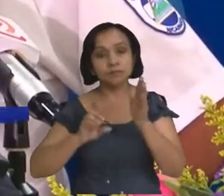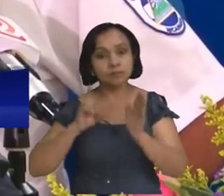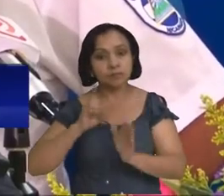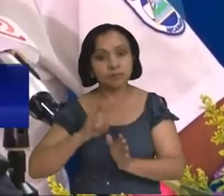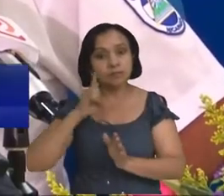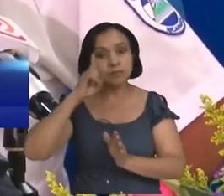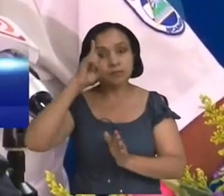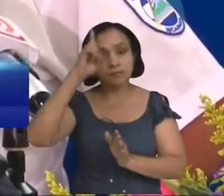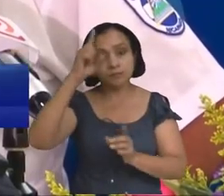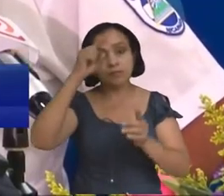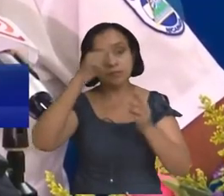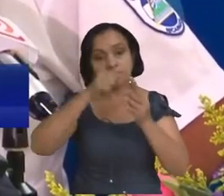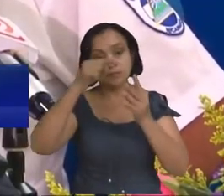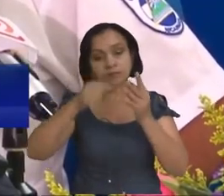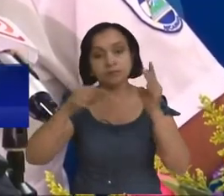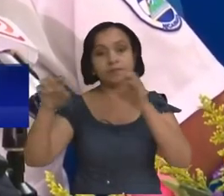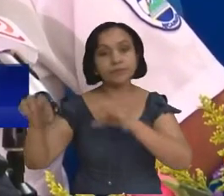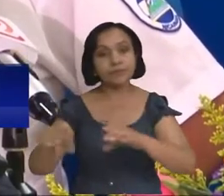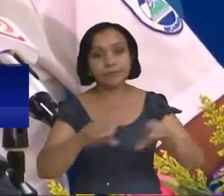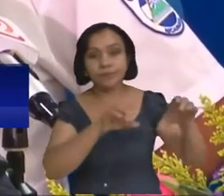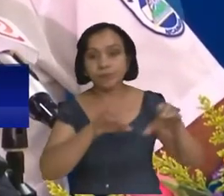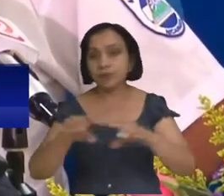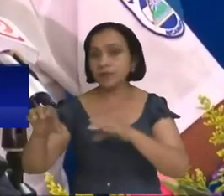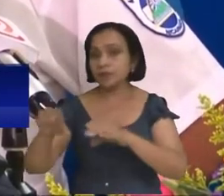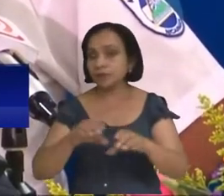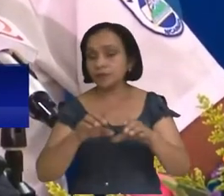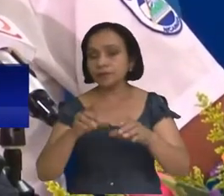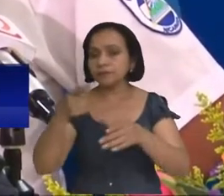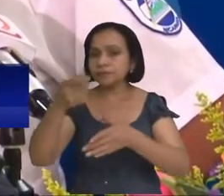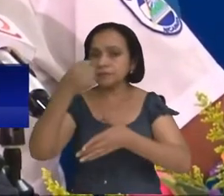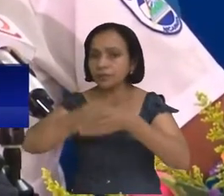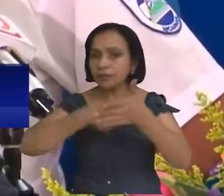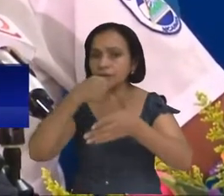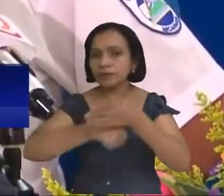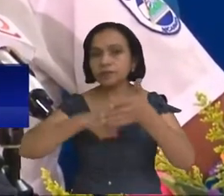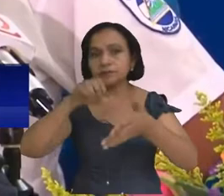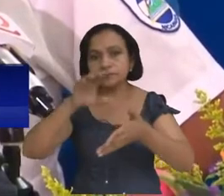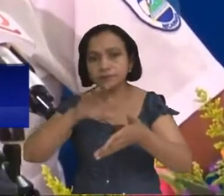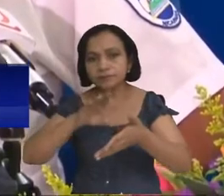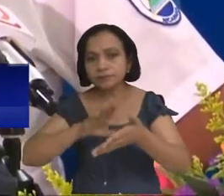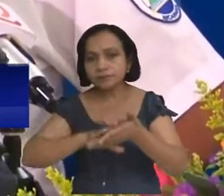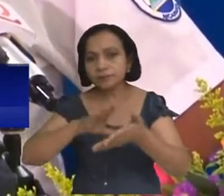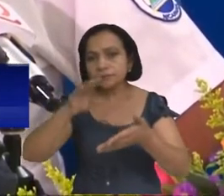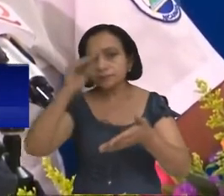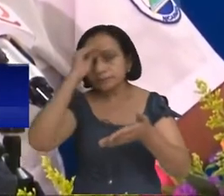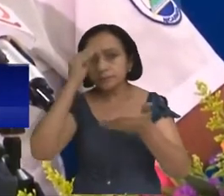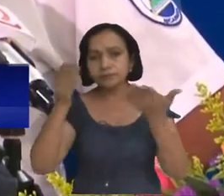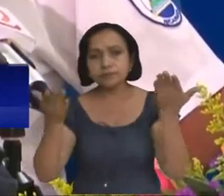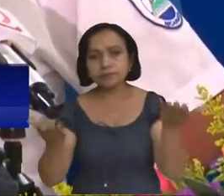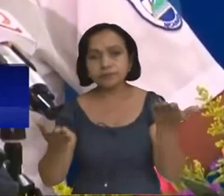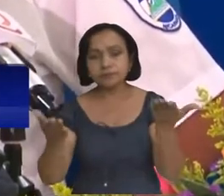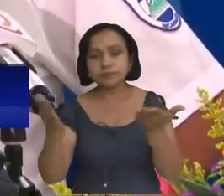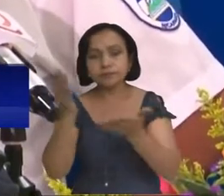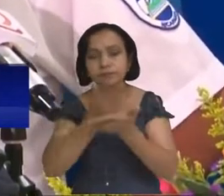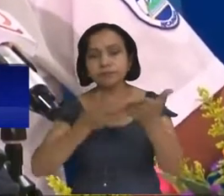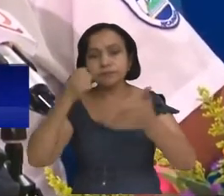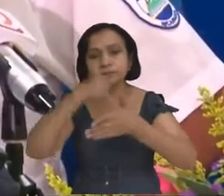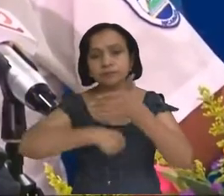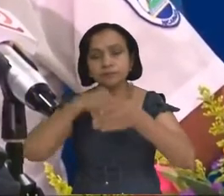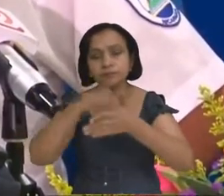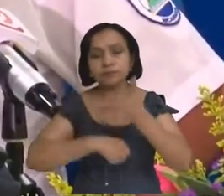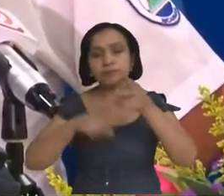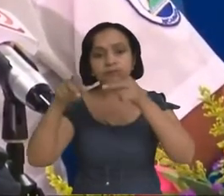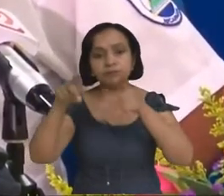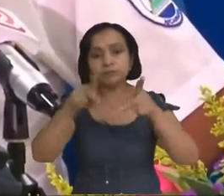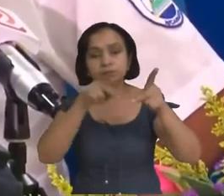las siguientes actividades: fortalecer la capacidad de atención mediante el reforzamiento de